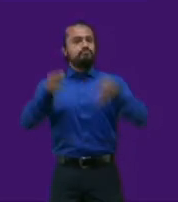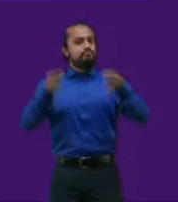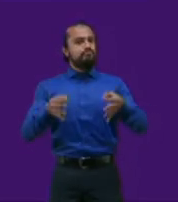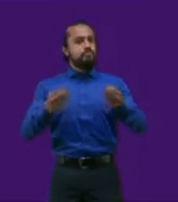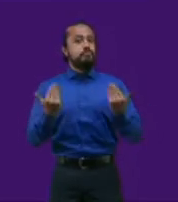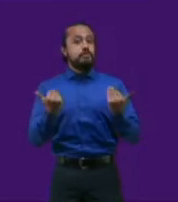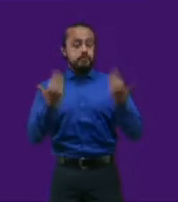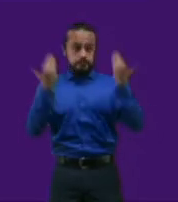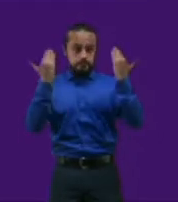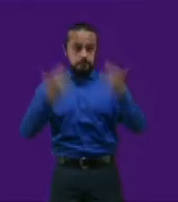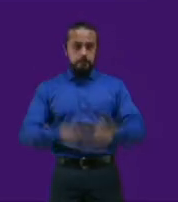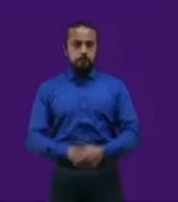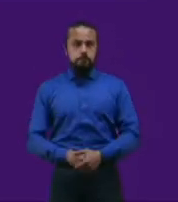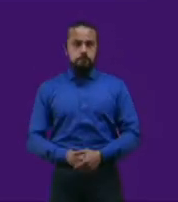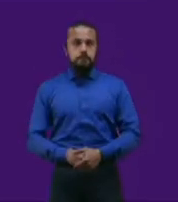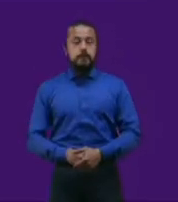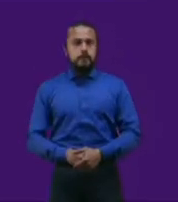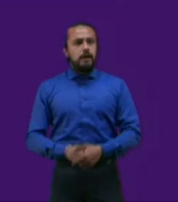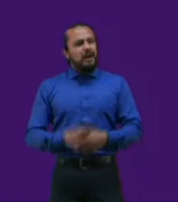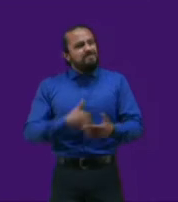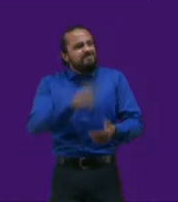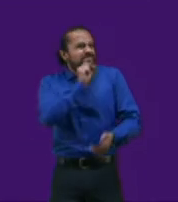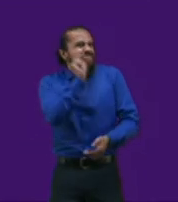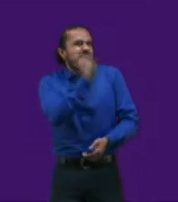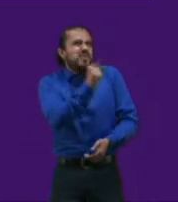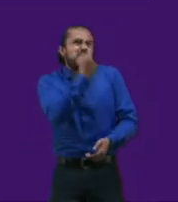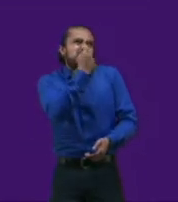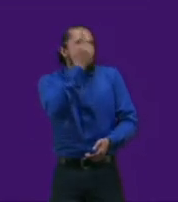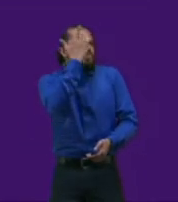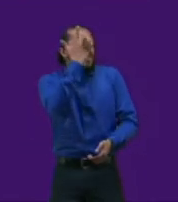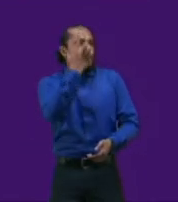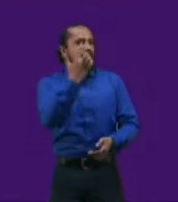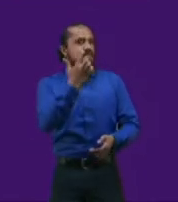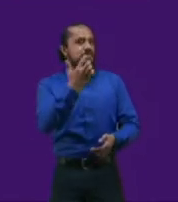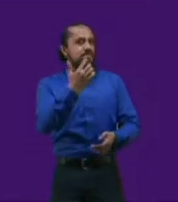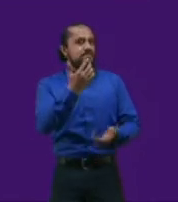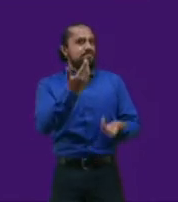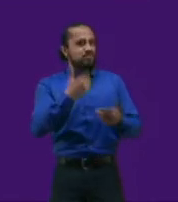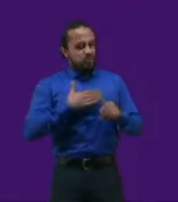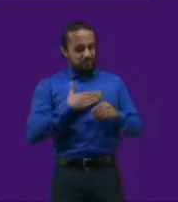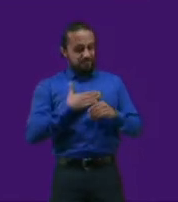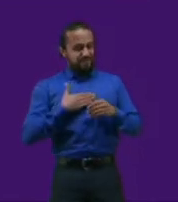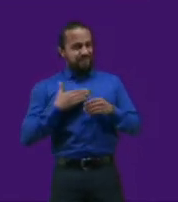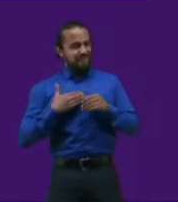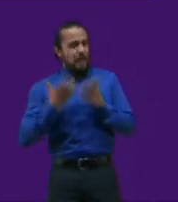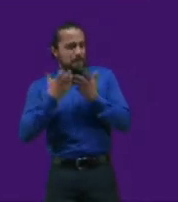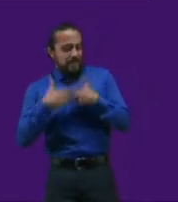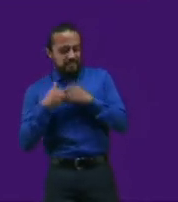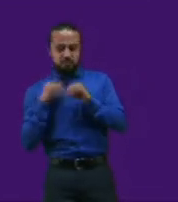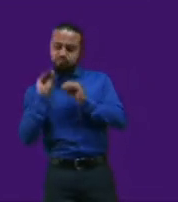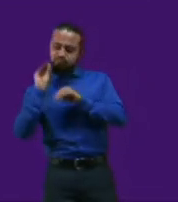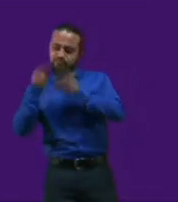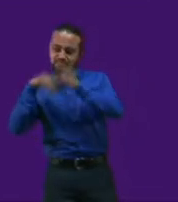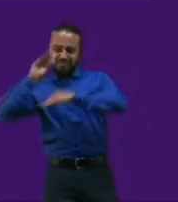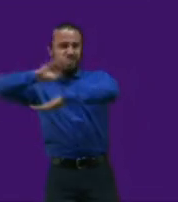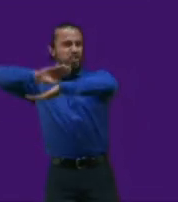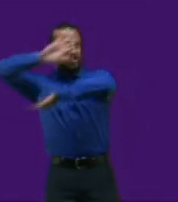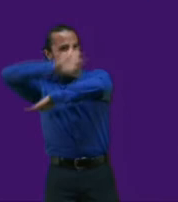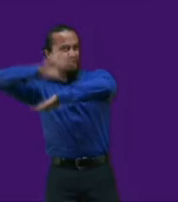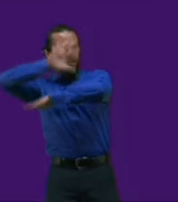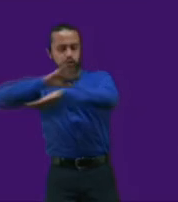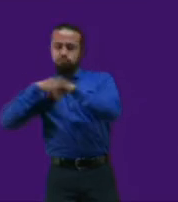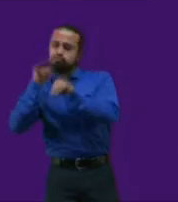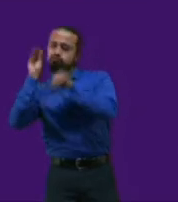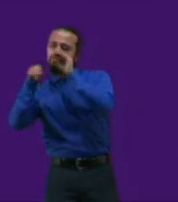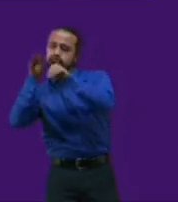Lo preguntaba porque realmente es muy similar a la mía, el software que estamos desarrollando, porque pues también